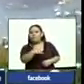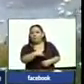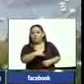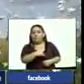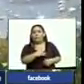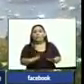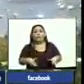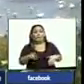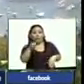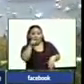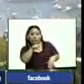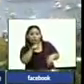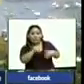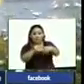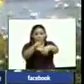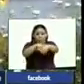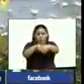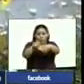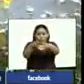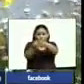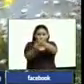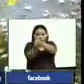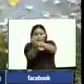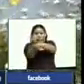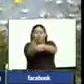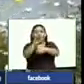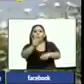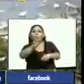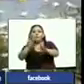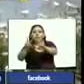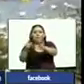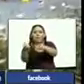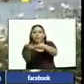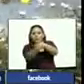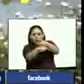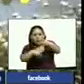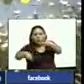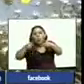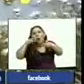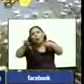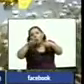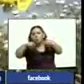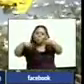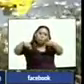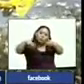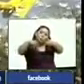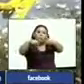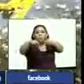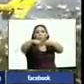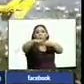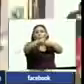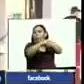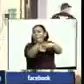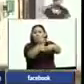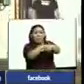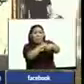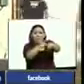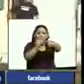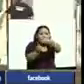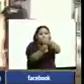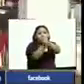en el momento de la erupción había 47 personas en la isla algunos caminaban en la orilla del cráter justo cuando ocurrió